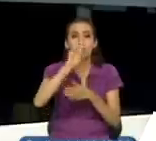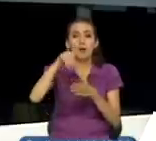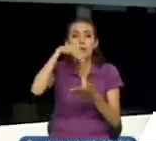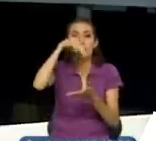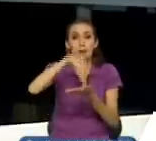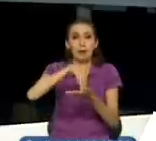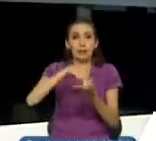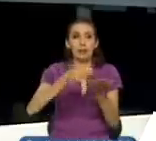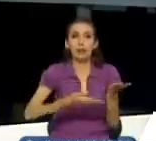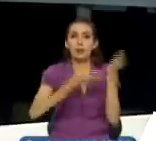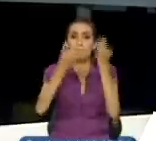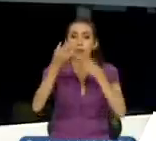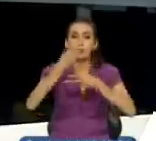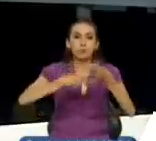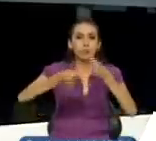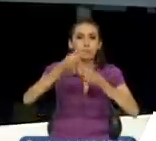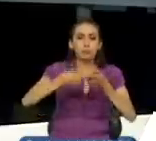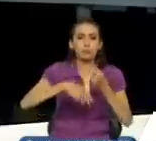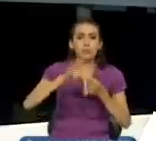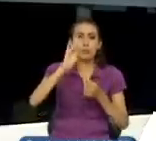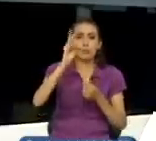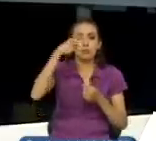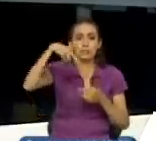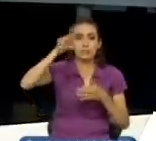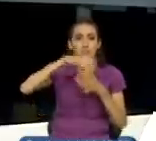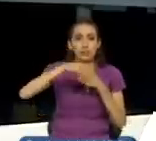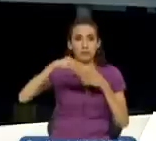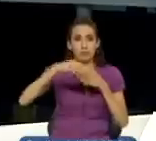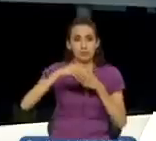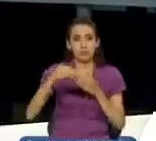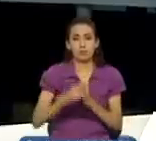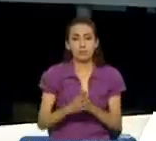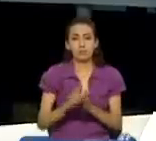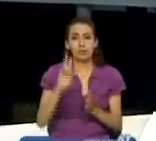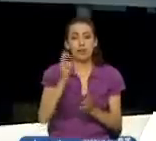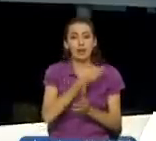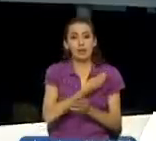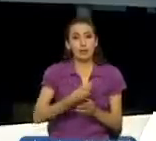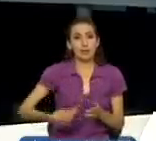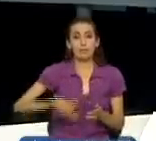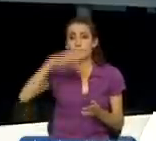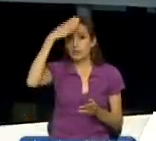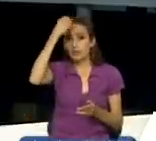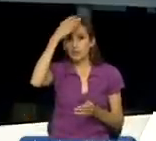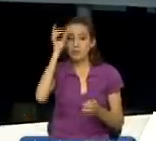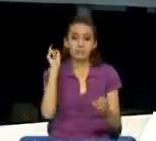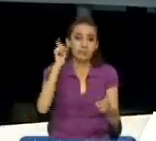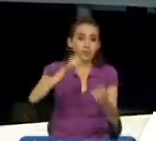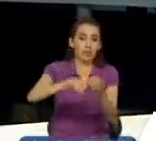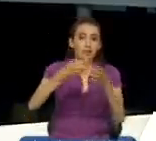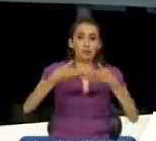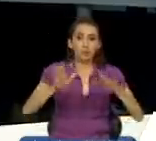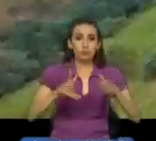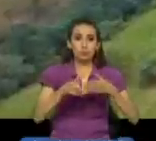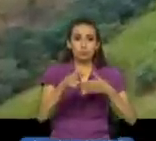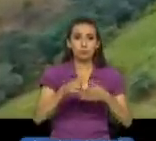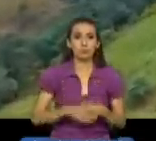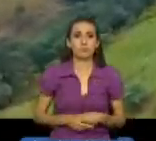obra demandó una inversión de más de 7 millones dó el vicepresidente Jorge glas estuvo en el acto